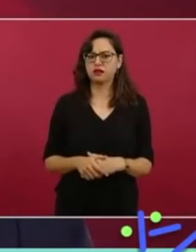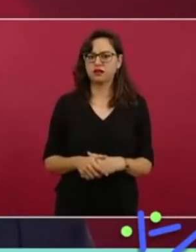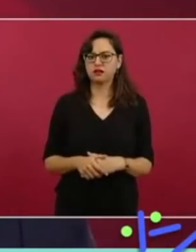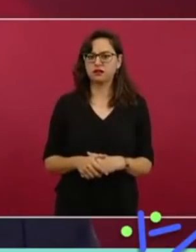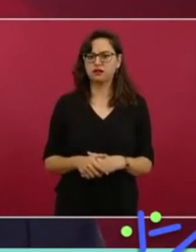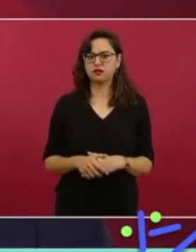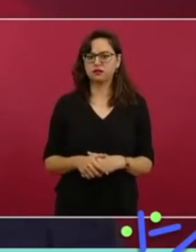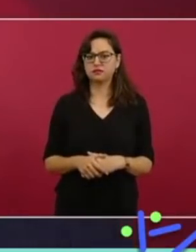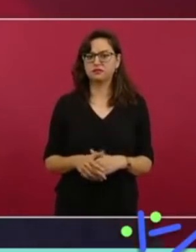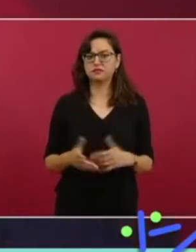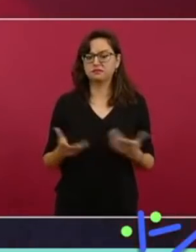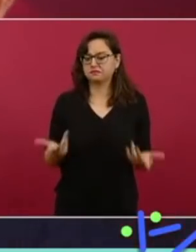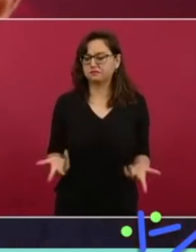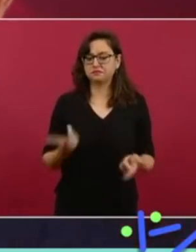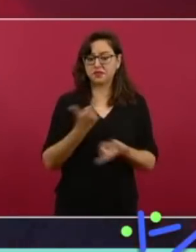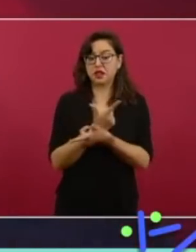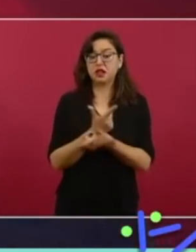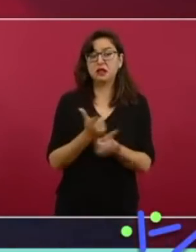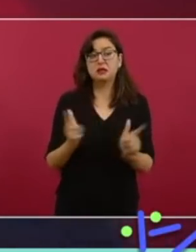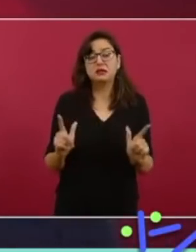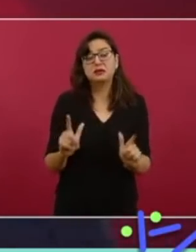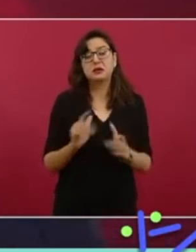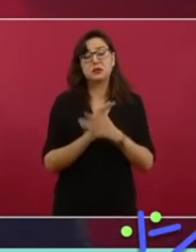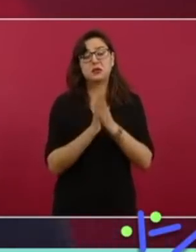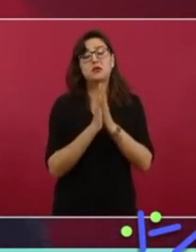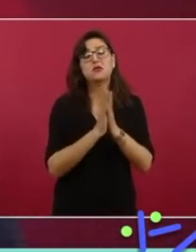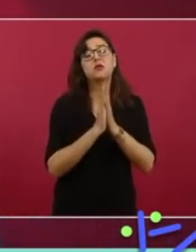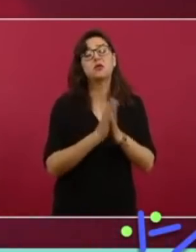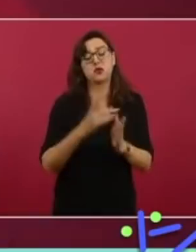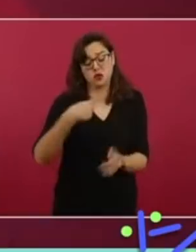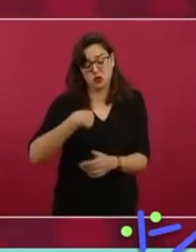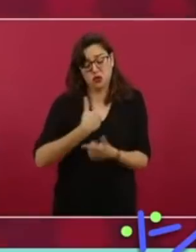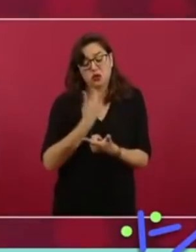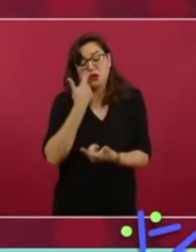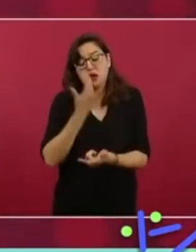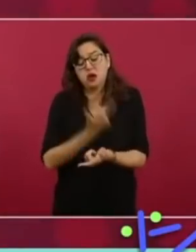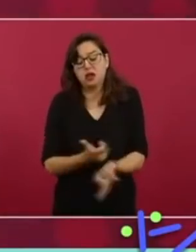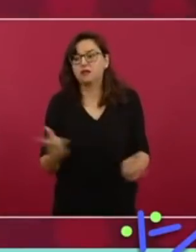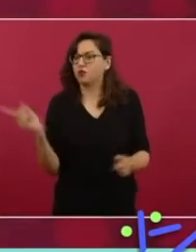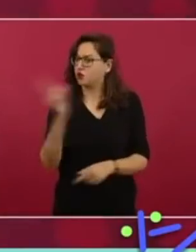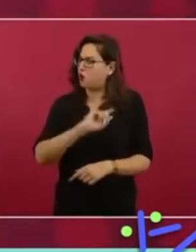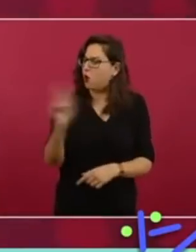que la libertad no se implora, la libertad se conquista,